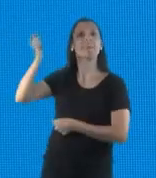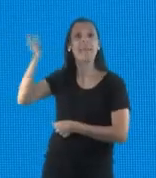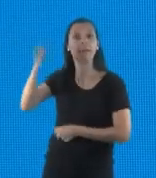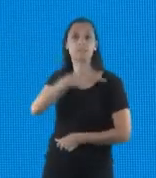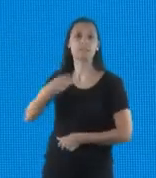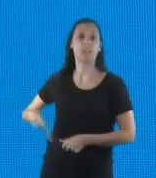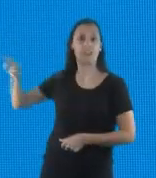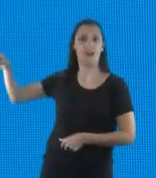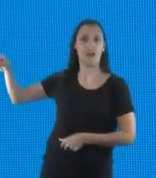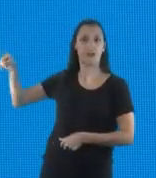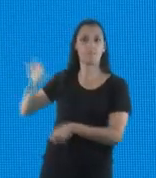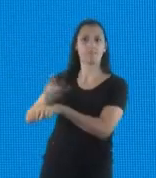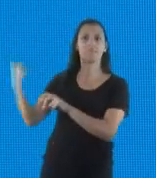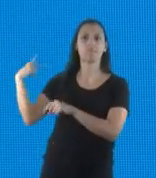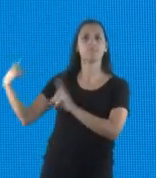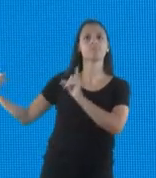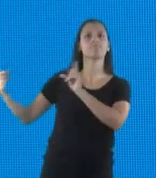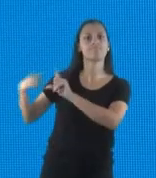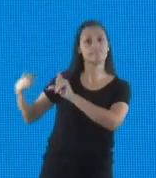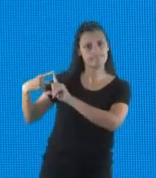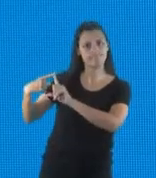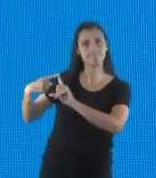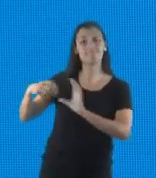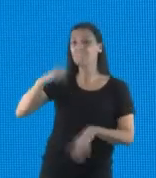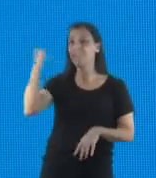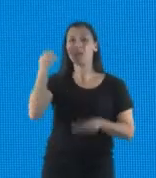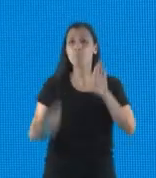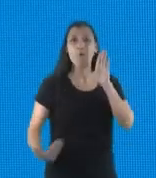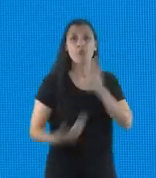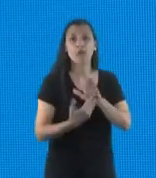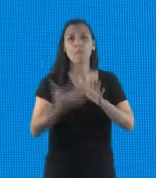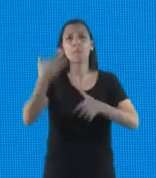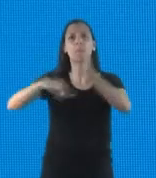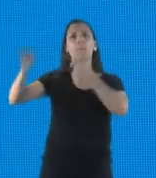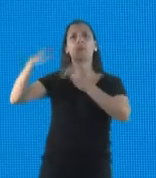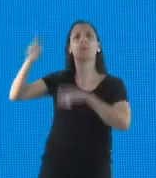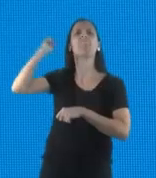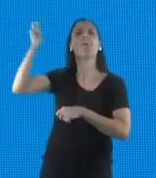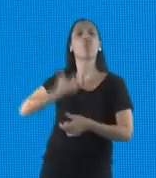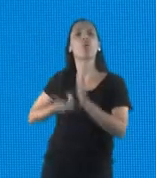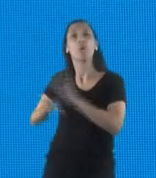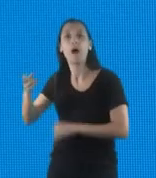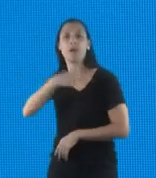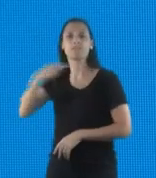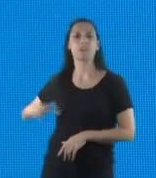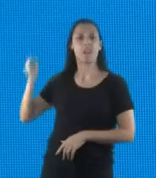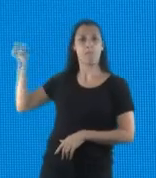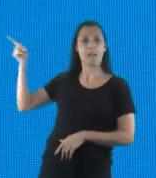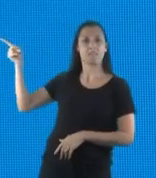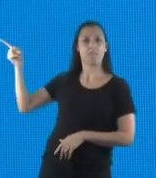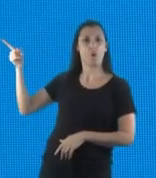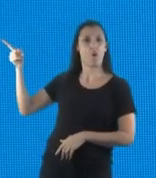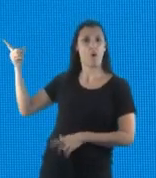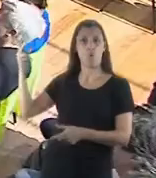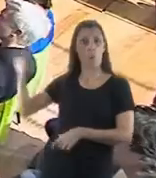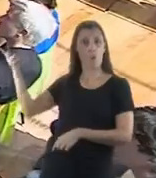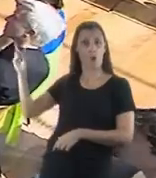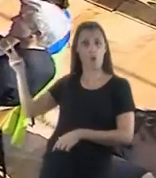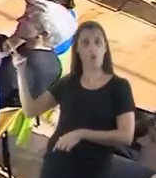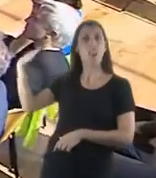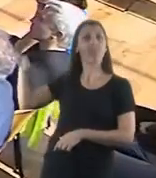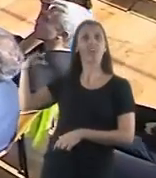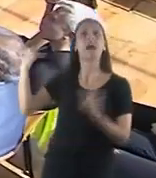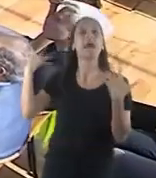China. ¿Quién no es nuestro principal vendedor hoy? China. Tenemos que